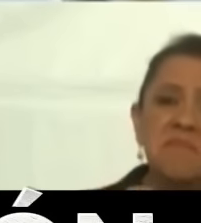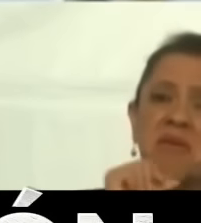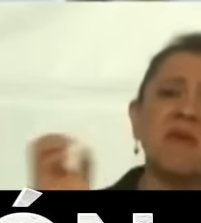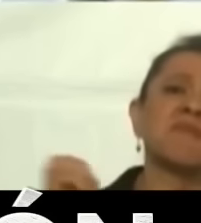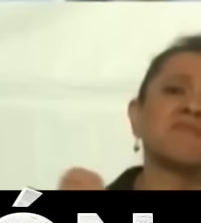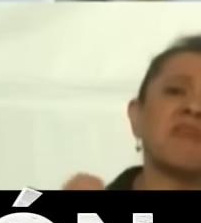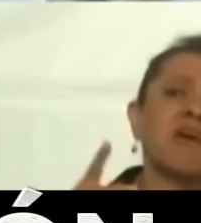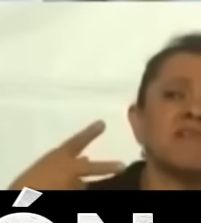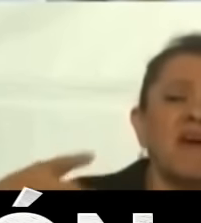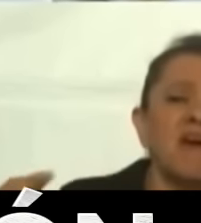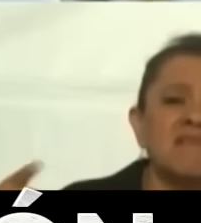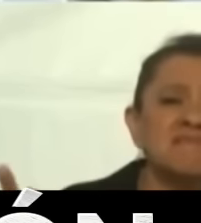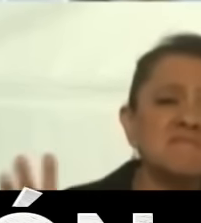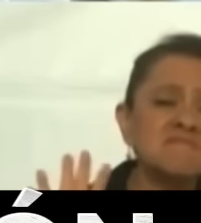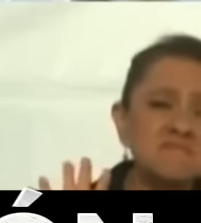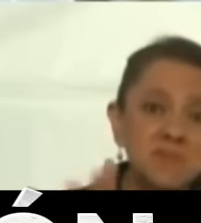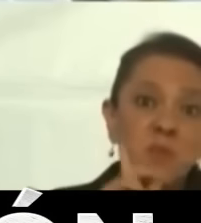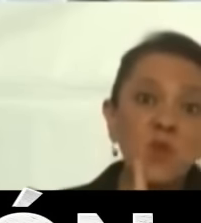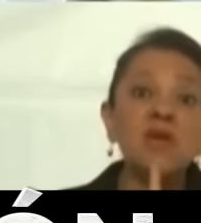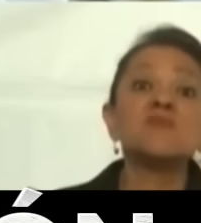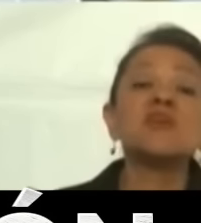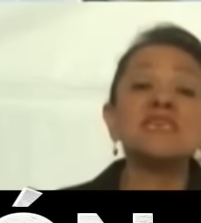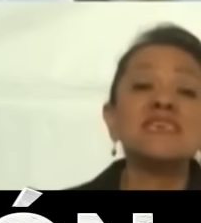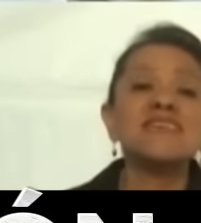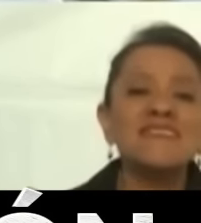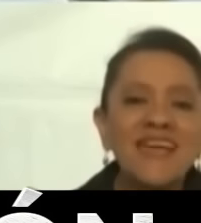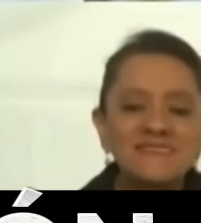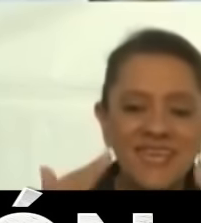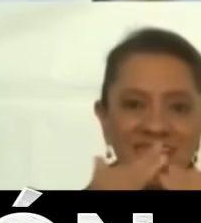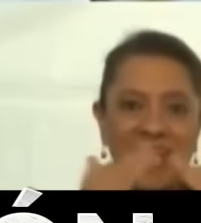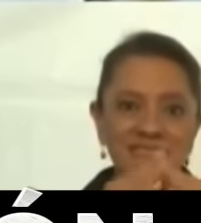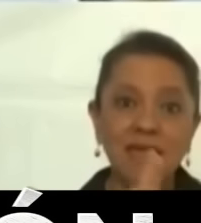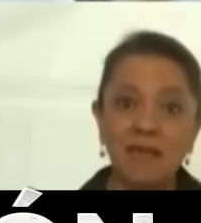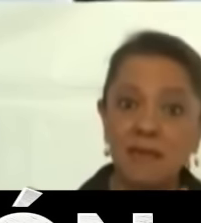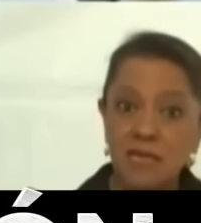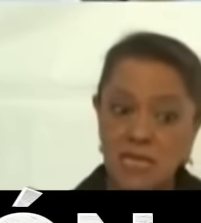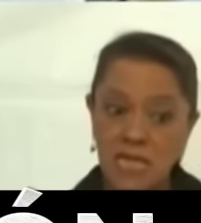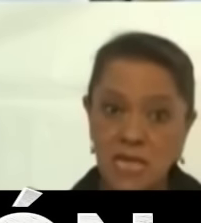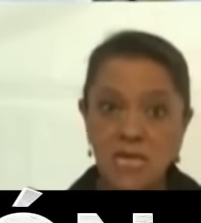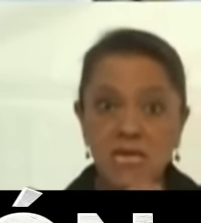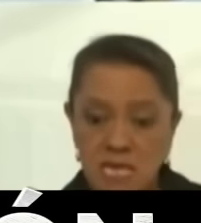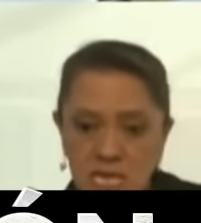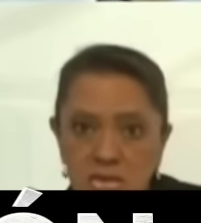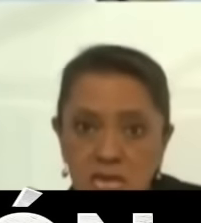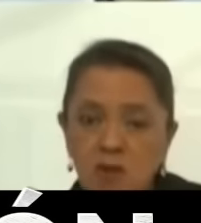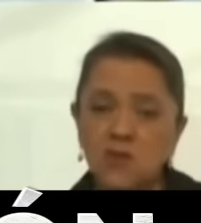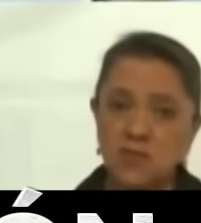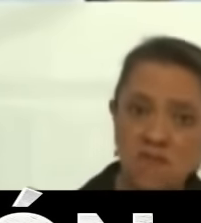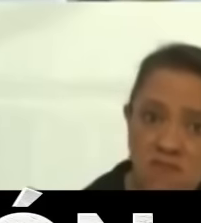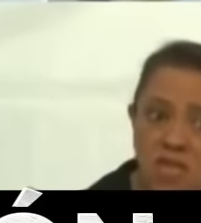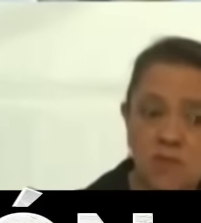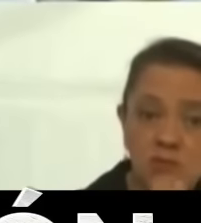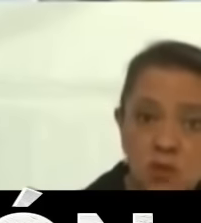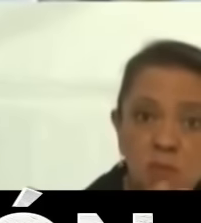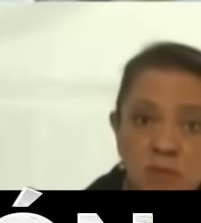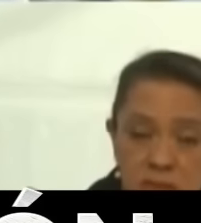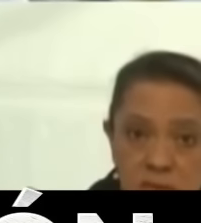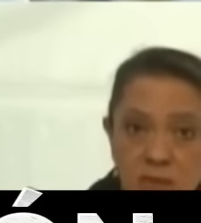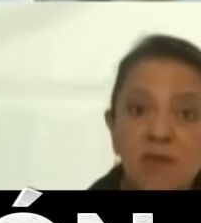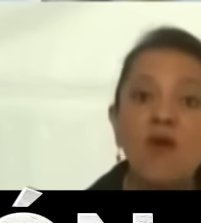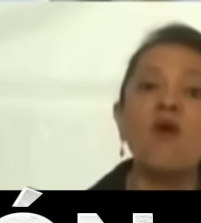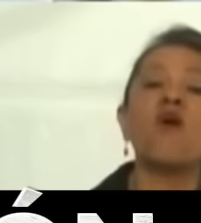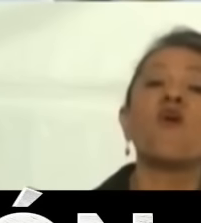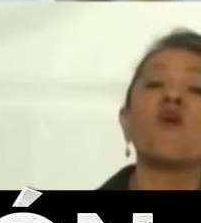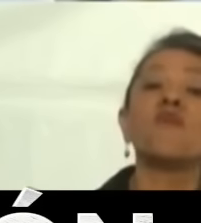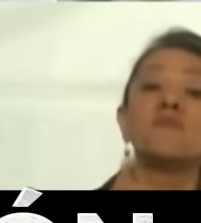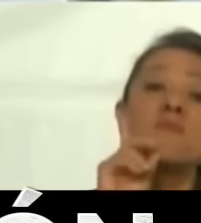nos hace de comer? Porque hoy los hombres tienen que ayudar también. De siempre debieron hacerlo, pero